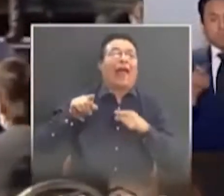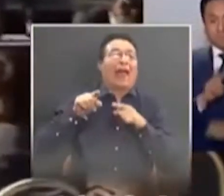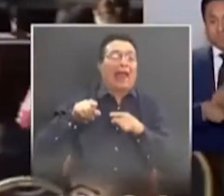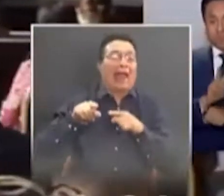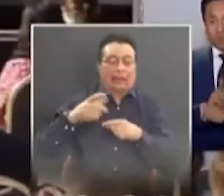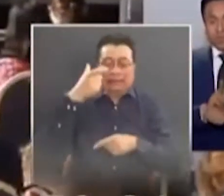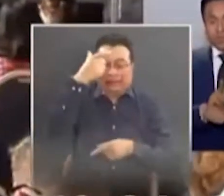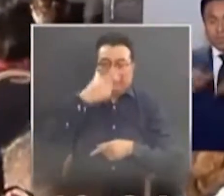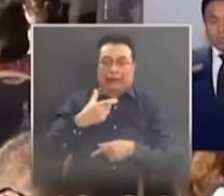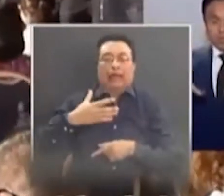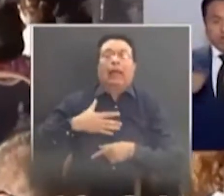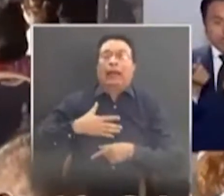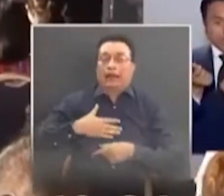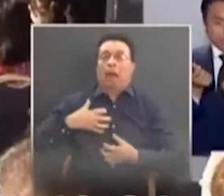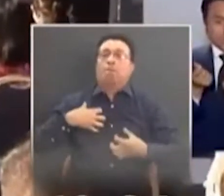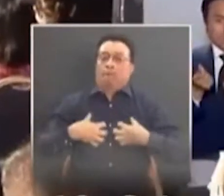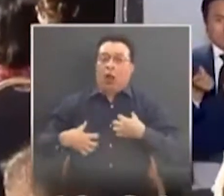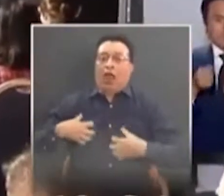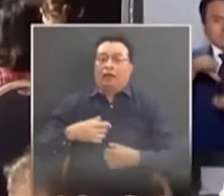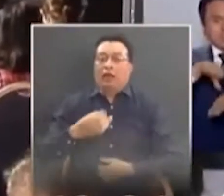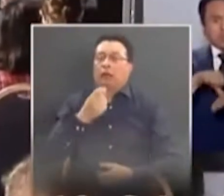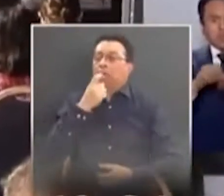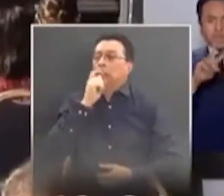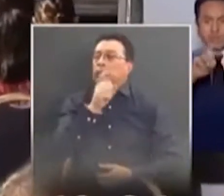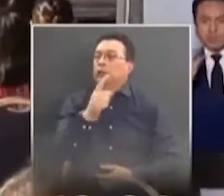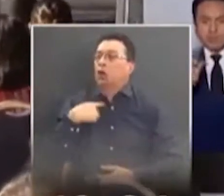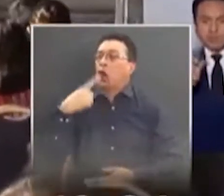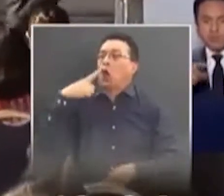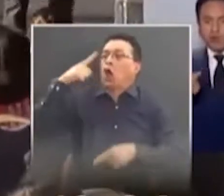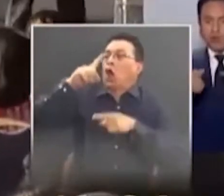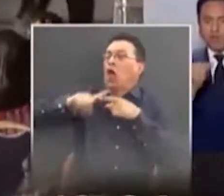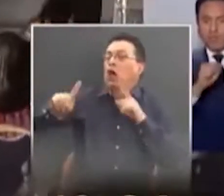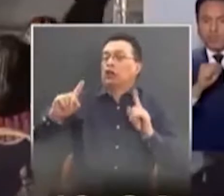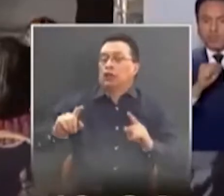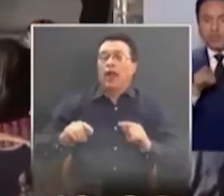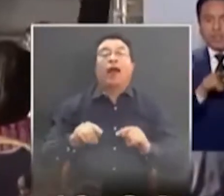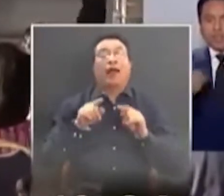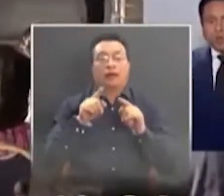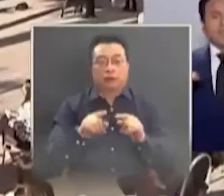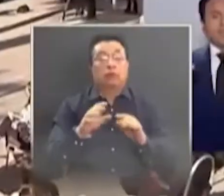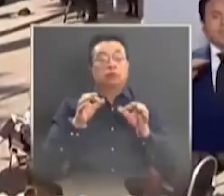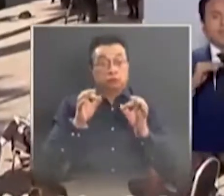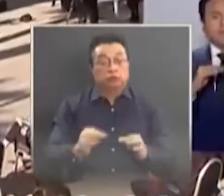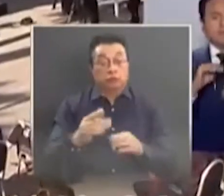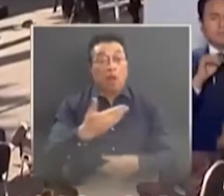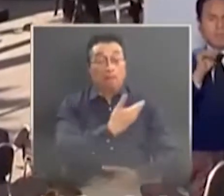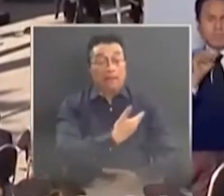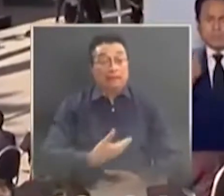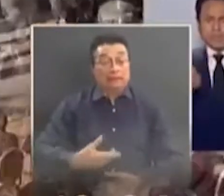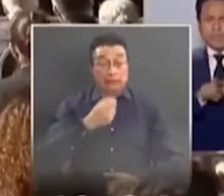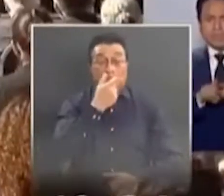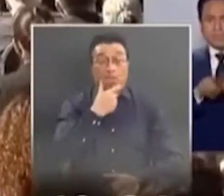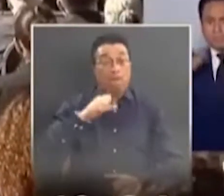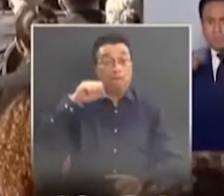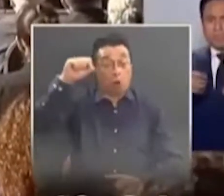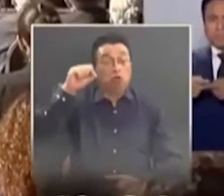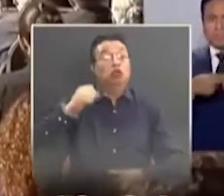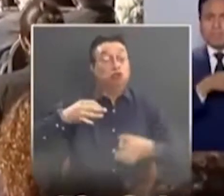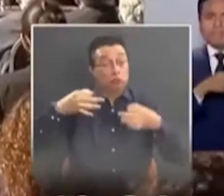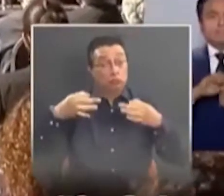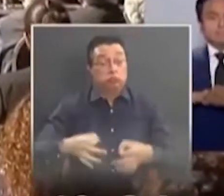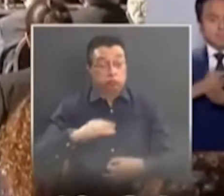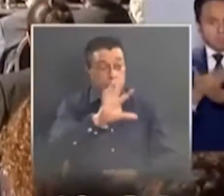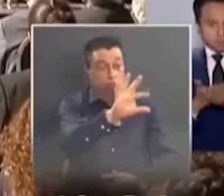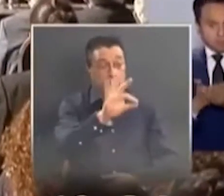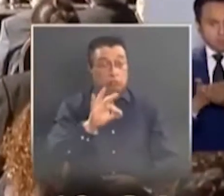embargo, el puzzle de la nominación de estas autoridades está cruzado por la compleja tarea de lograr un equilibrio en la distribución de fuerzas